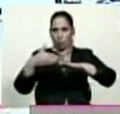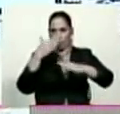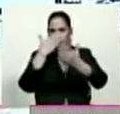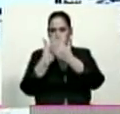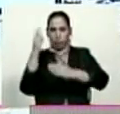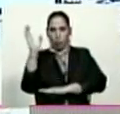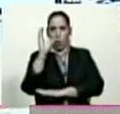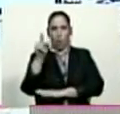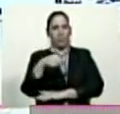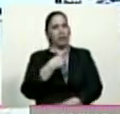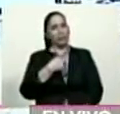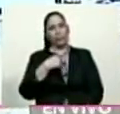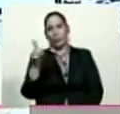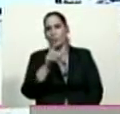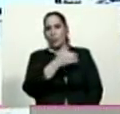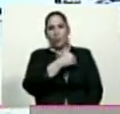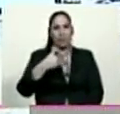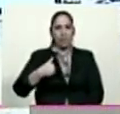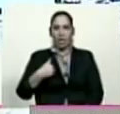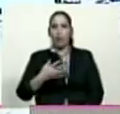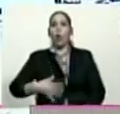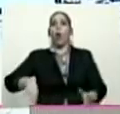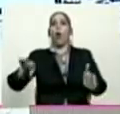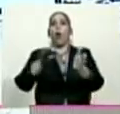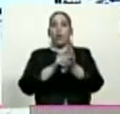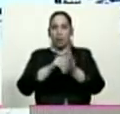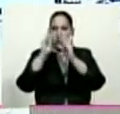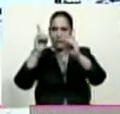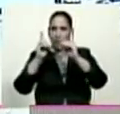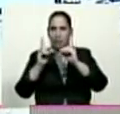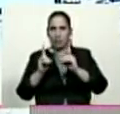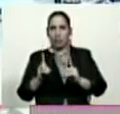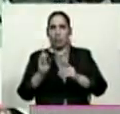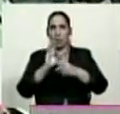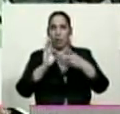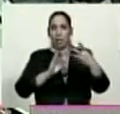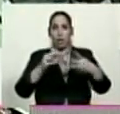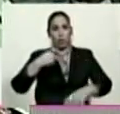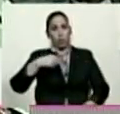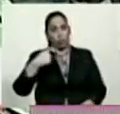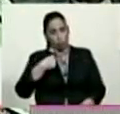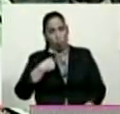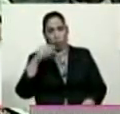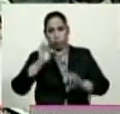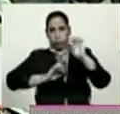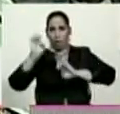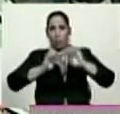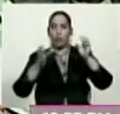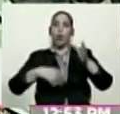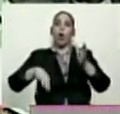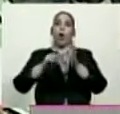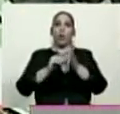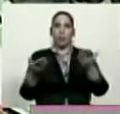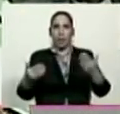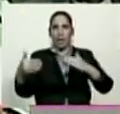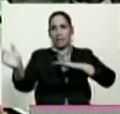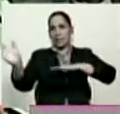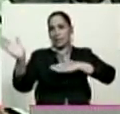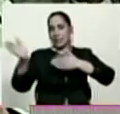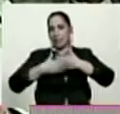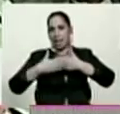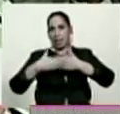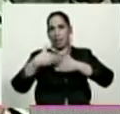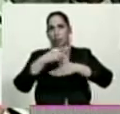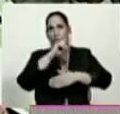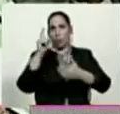Yo no quiero tener que tomar una decisión de esas características, pero la estoy evaluando. Un cierre total de la